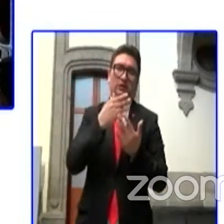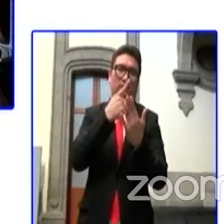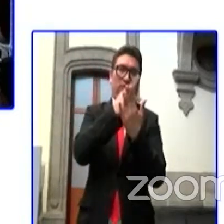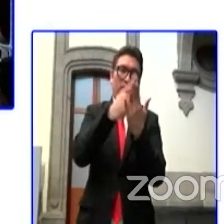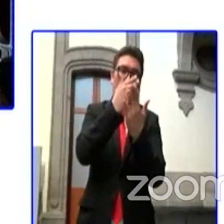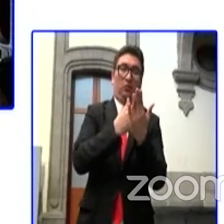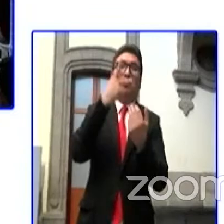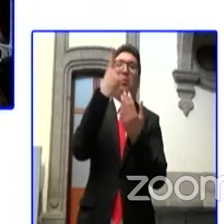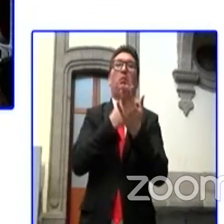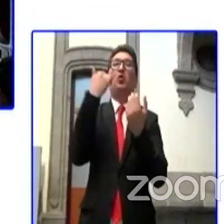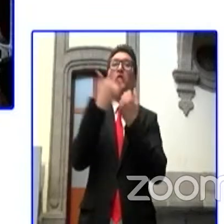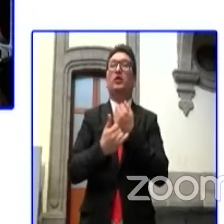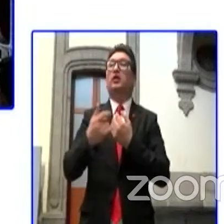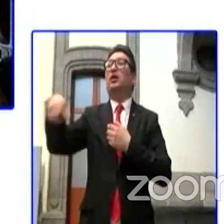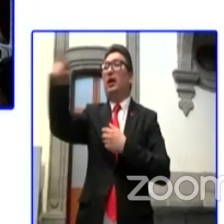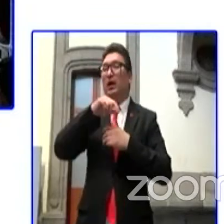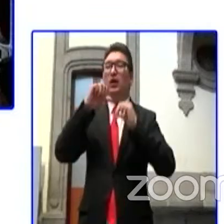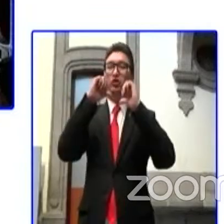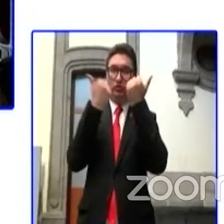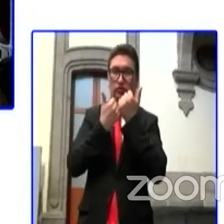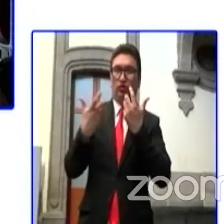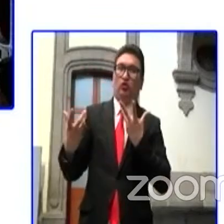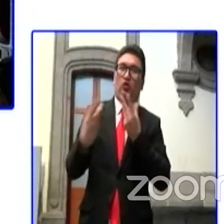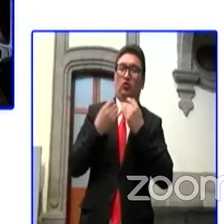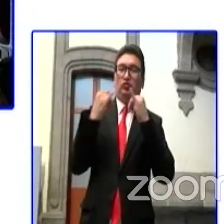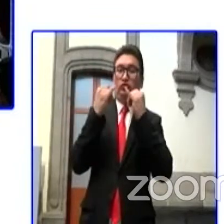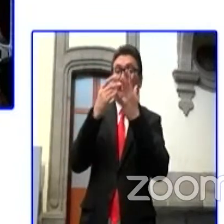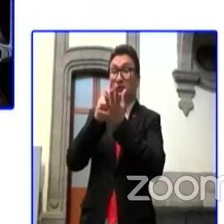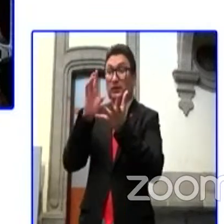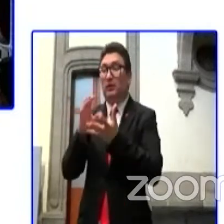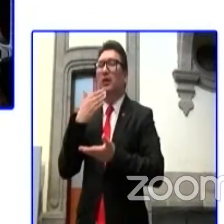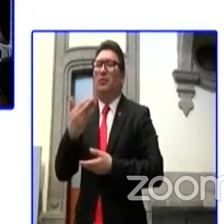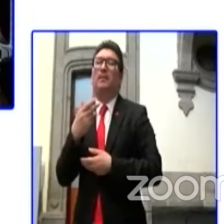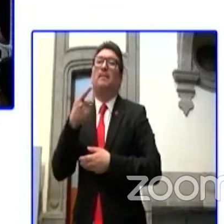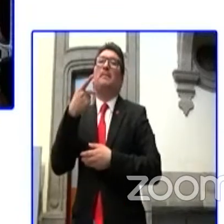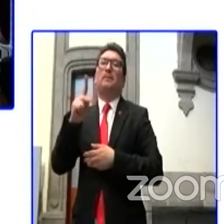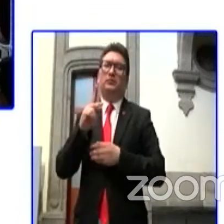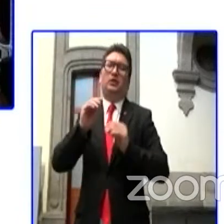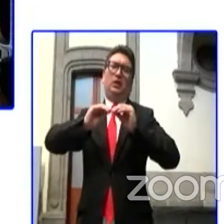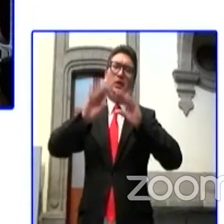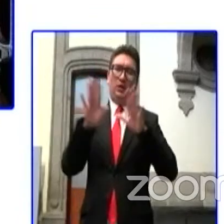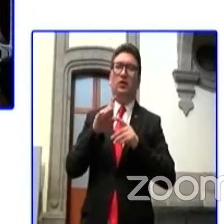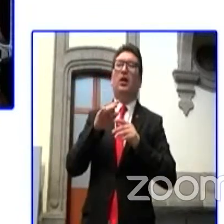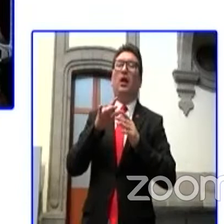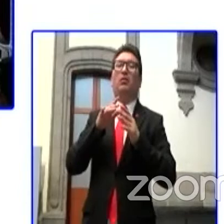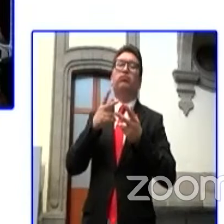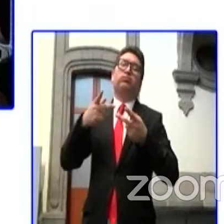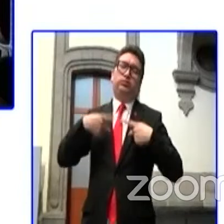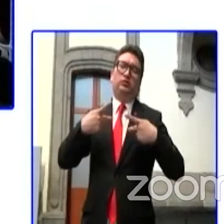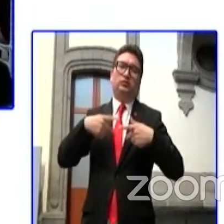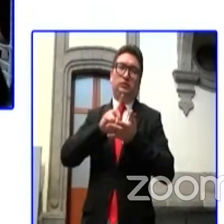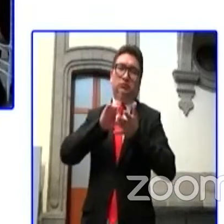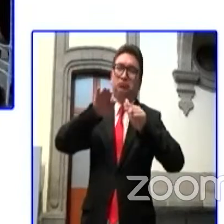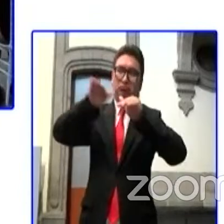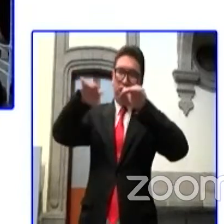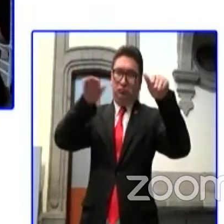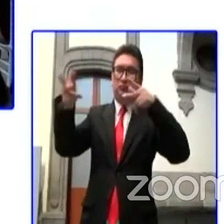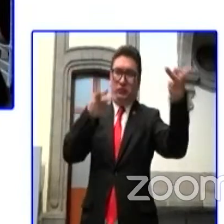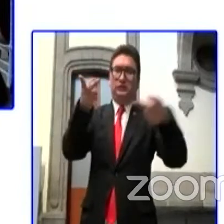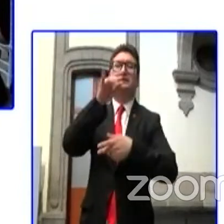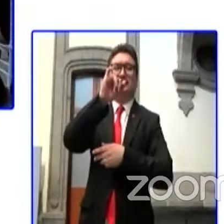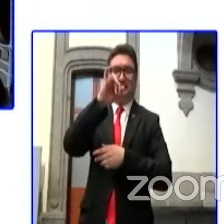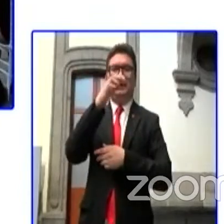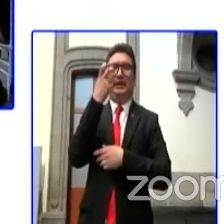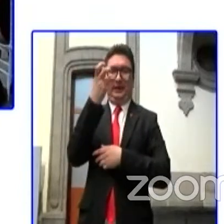es de sociedad civil en colaboración con los institutos, pues claro que sí, lo vamos a someter a consulta y esa es la intención. Porque al